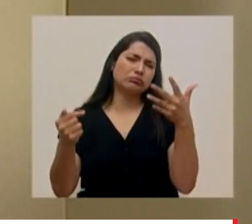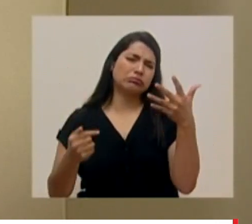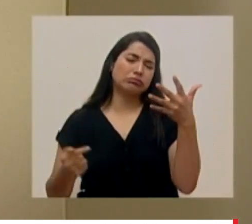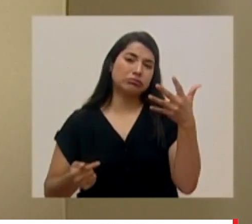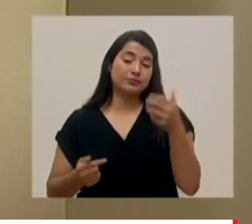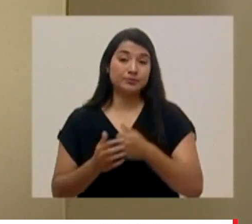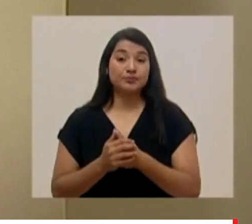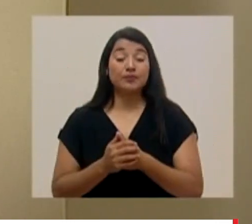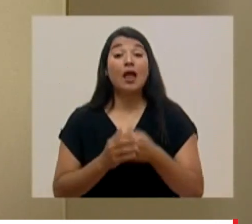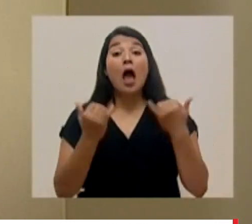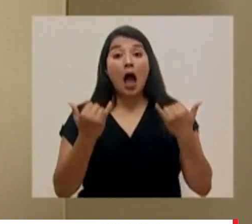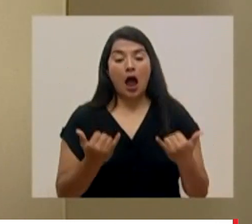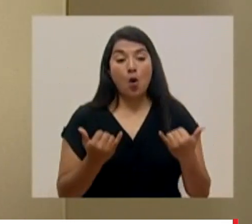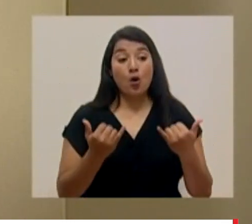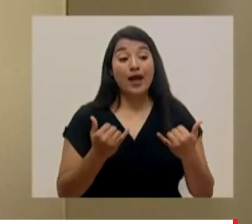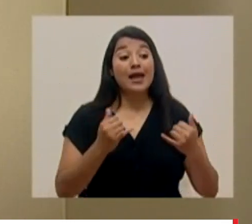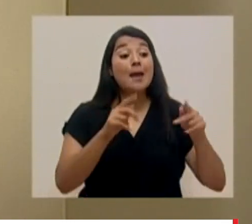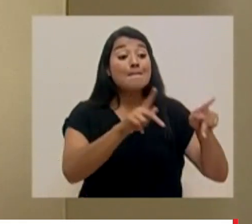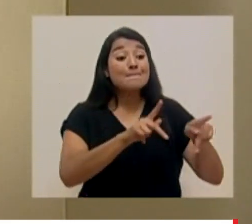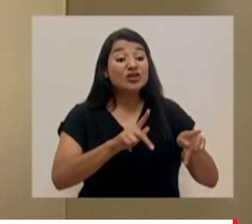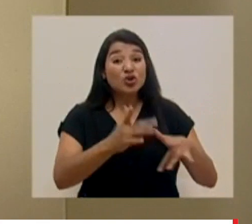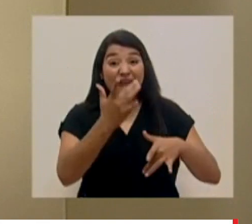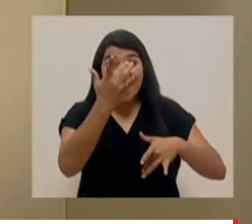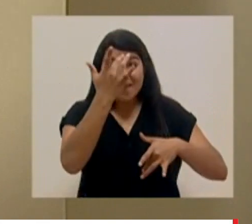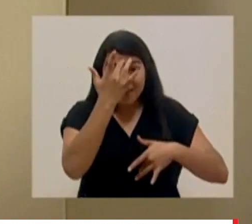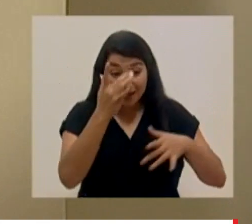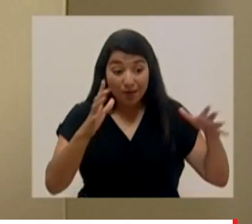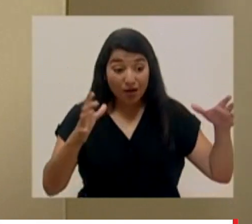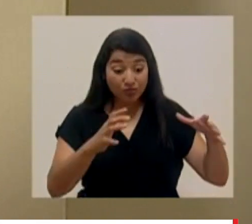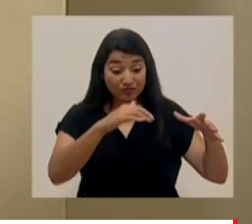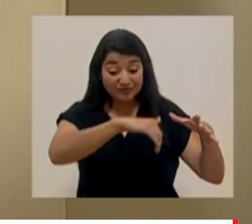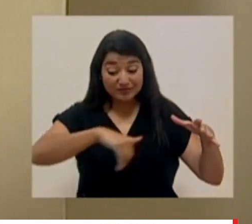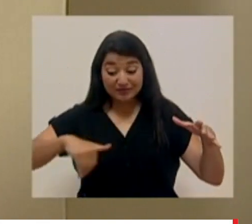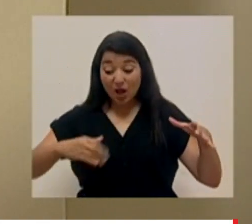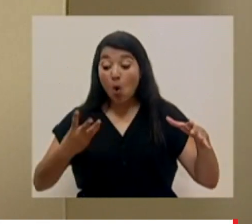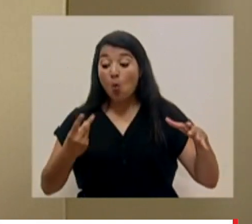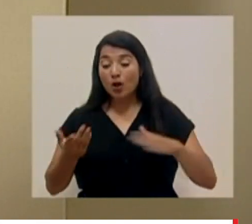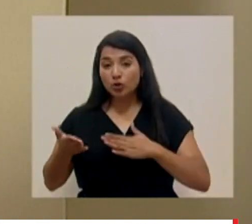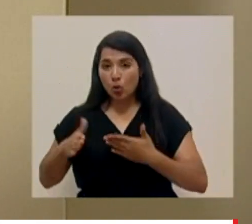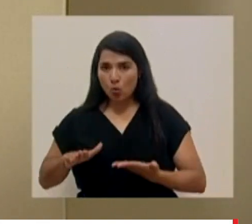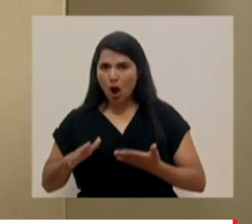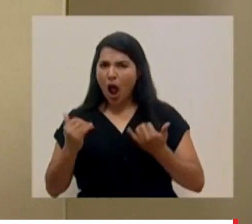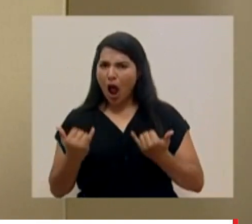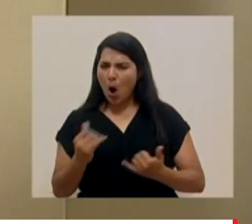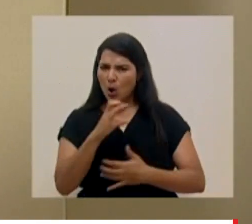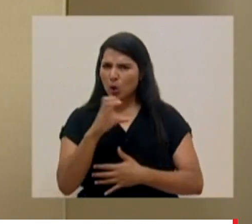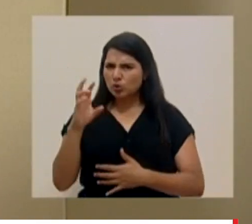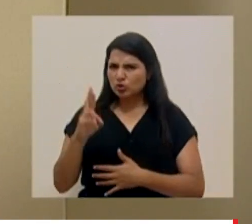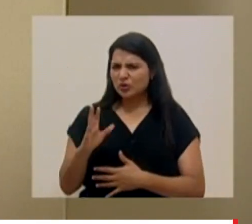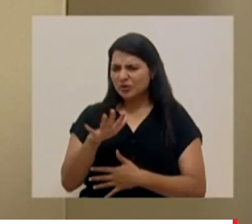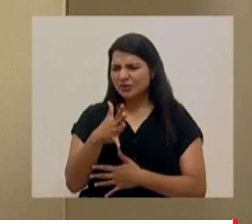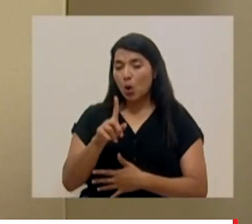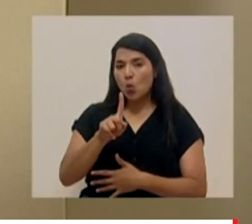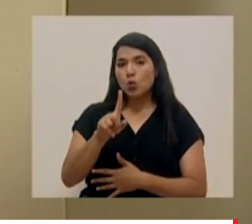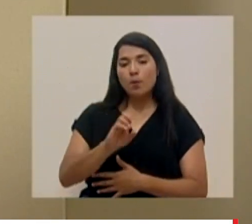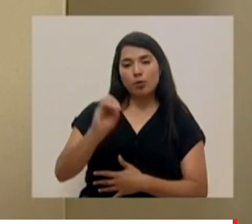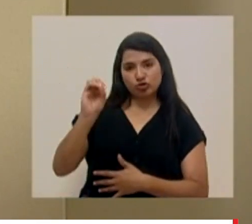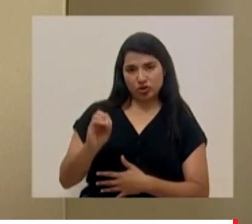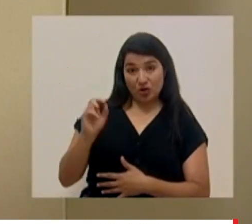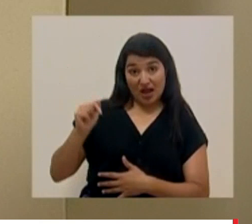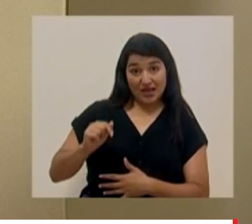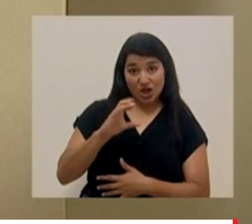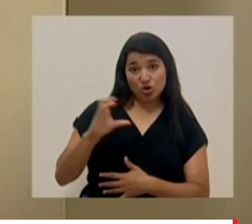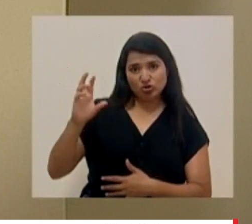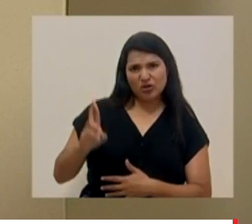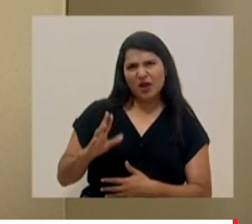la letalidad, que es de los diagnosticados, ¿cuántos terminan falleciendo? Nosotros en este momento andamos un poquito por encima del 1%, normalmente